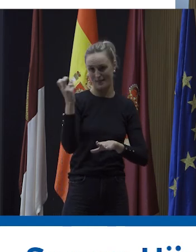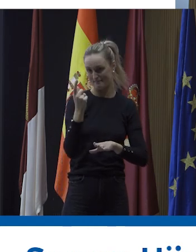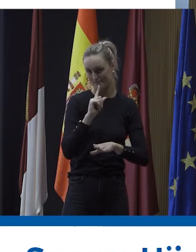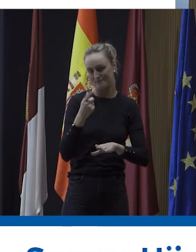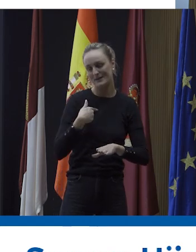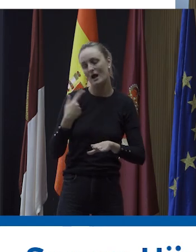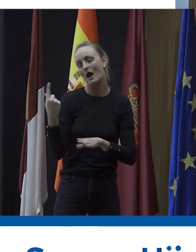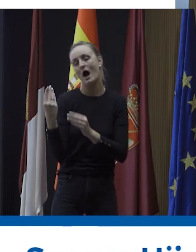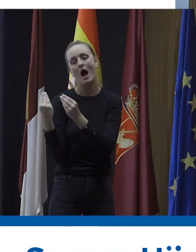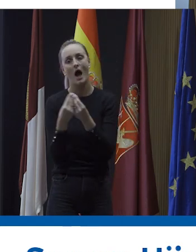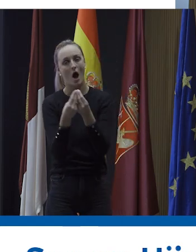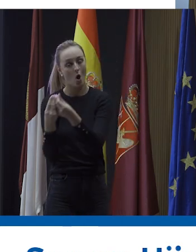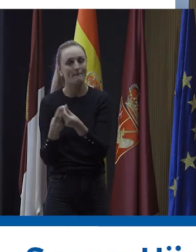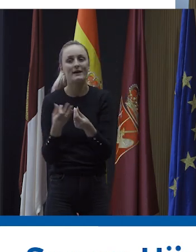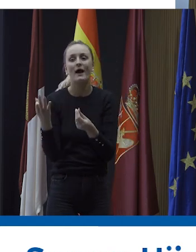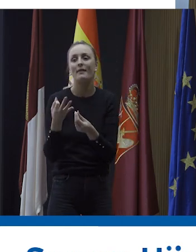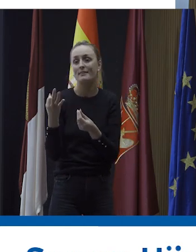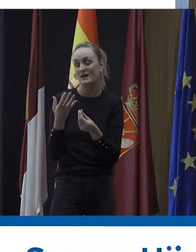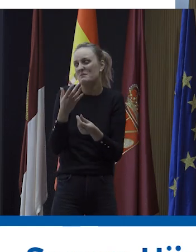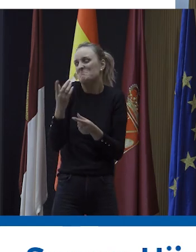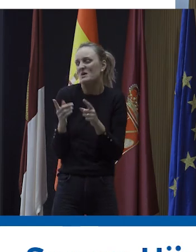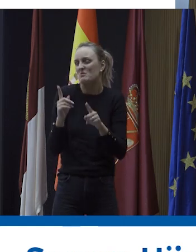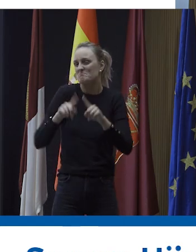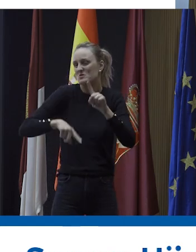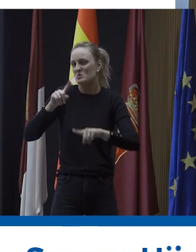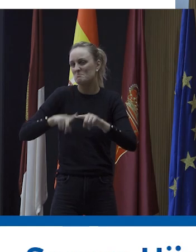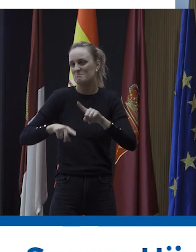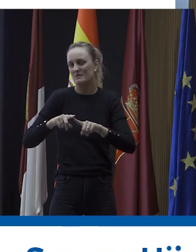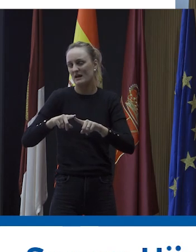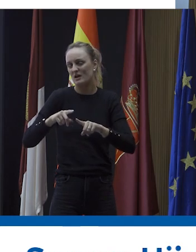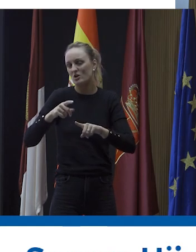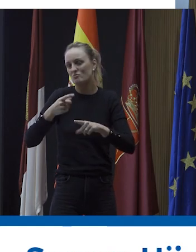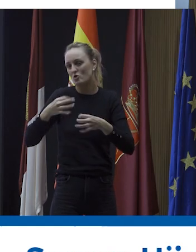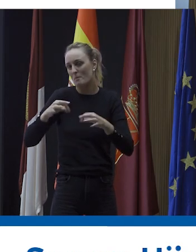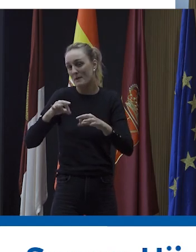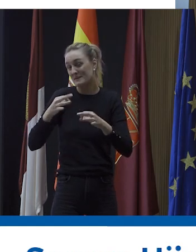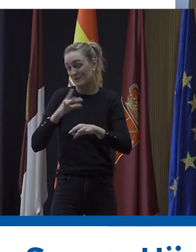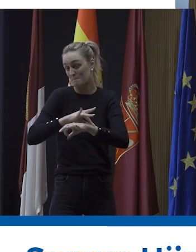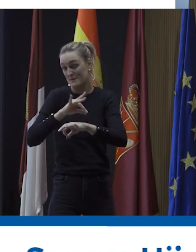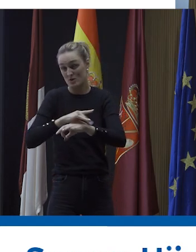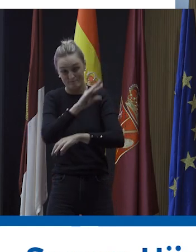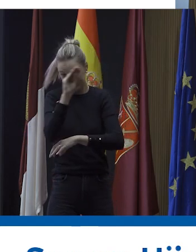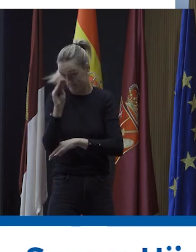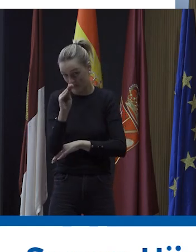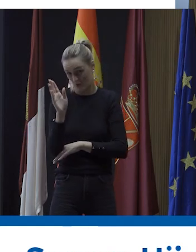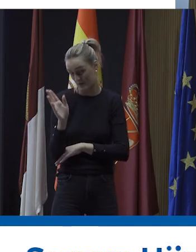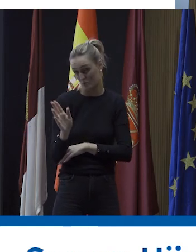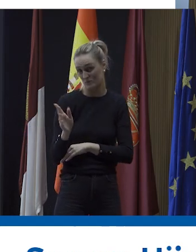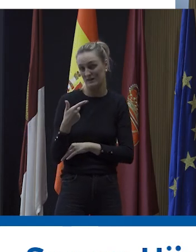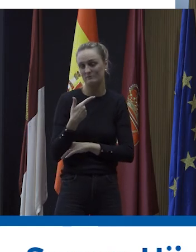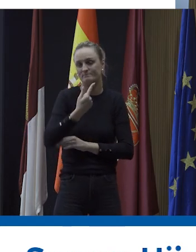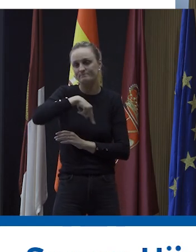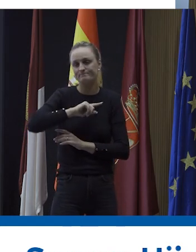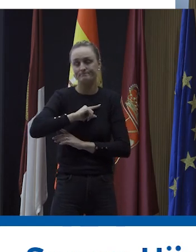pasa que normalmente los médicos no preguntamos, ¿vale? Yo sí que pregunto porque me dedico a esto, entonces sí que encuentro que la